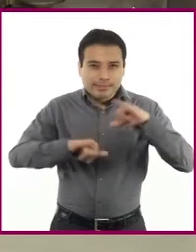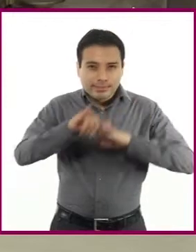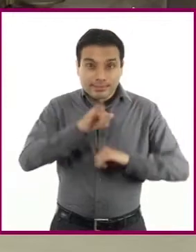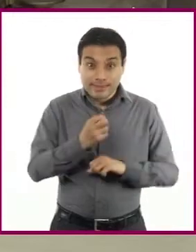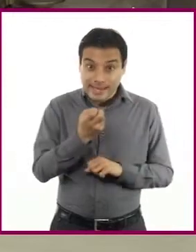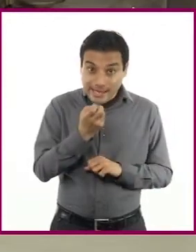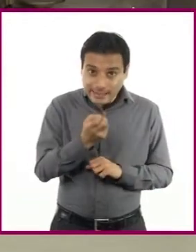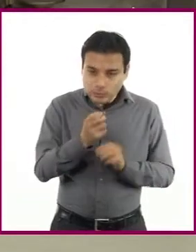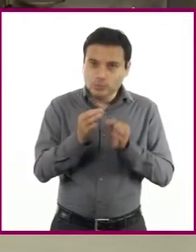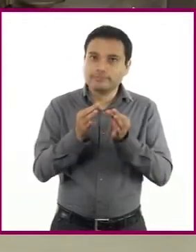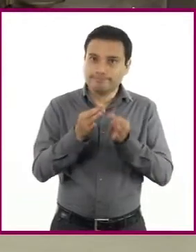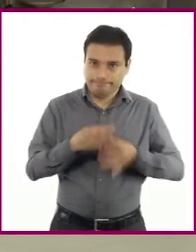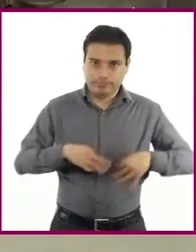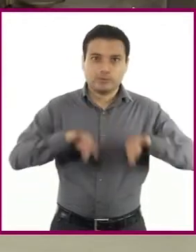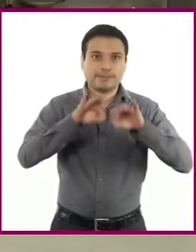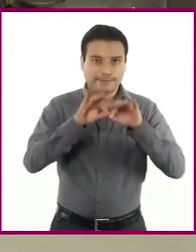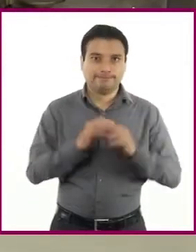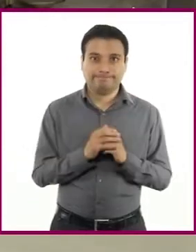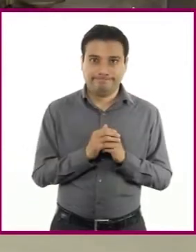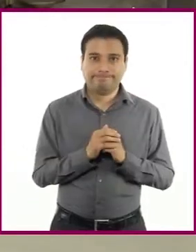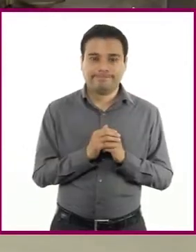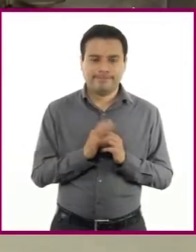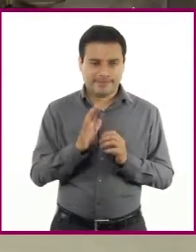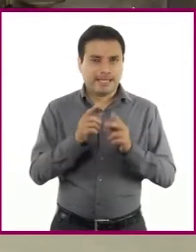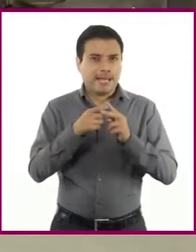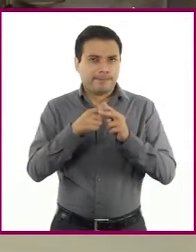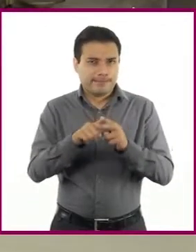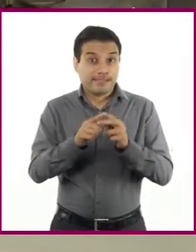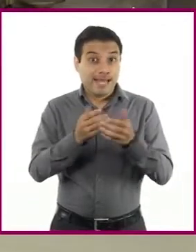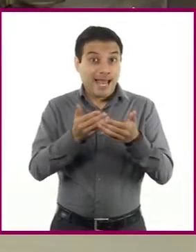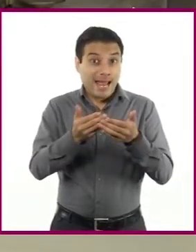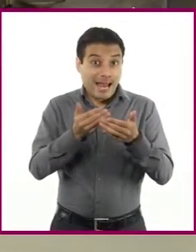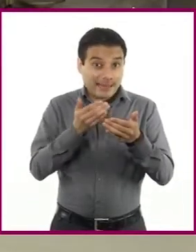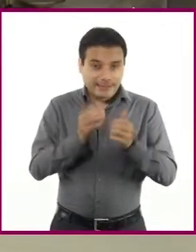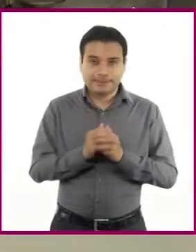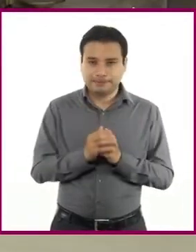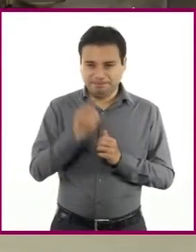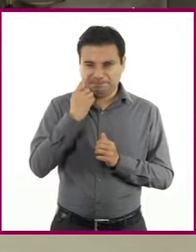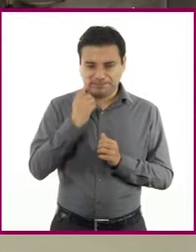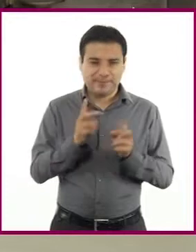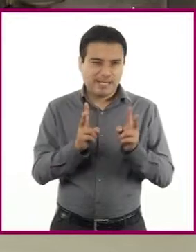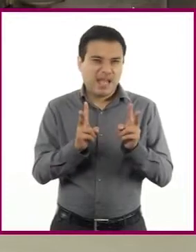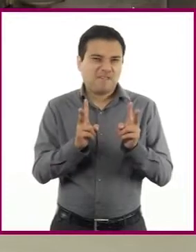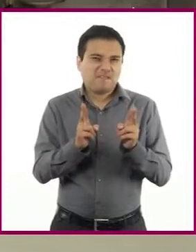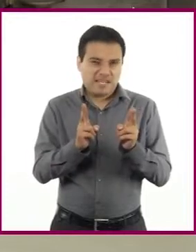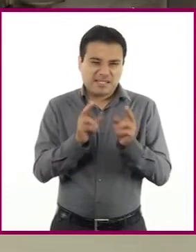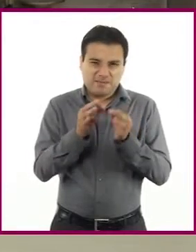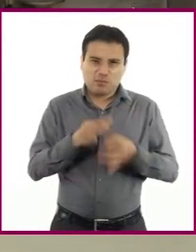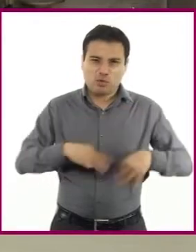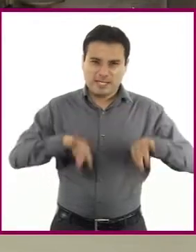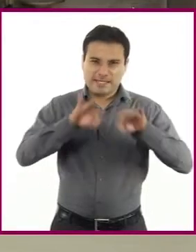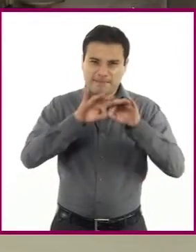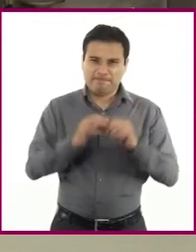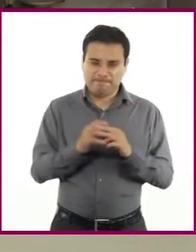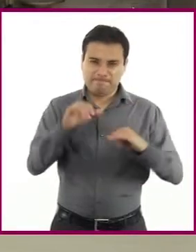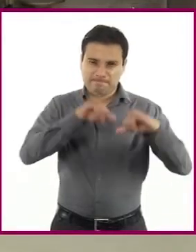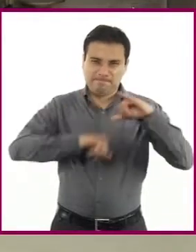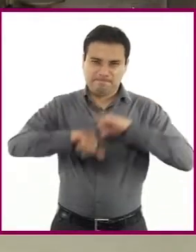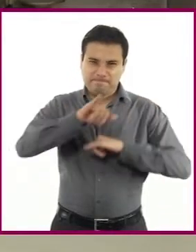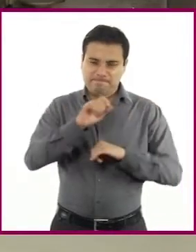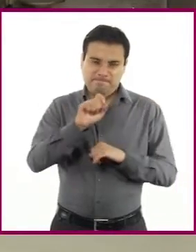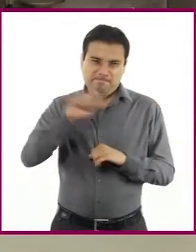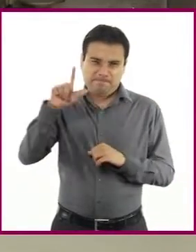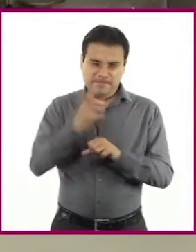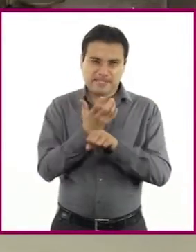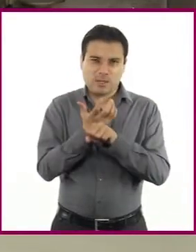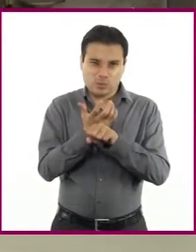quehacer científico. Antes de comenzar, me gustaría compartirle esta frase célebre del gran científico e inventor